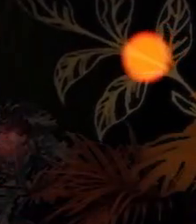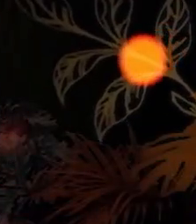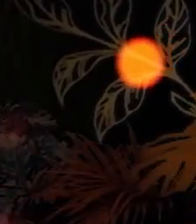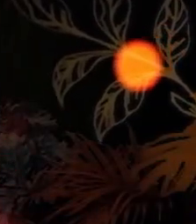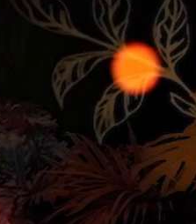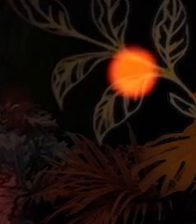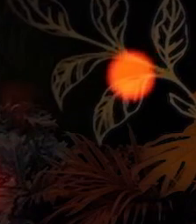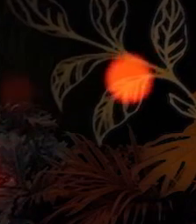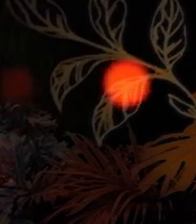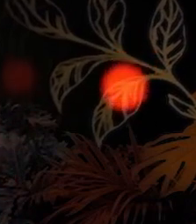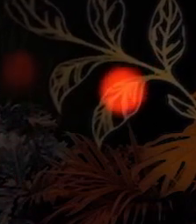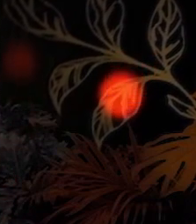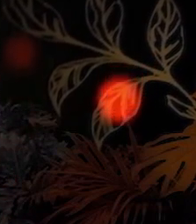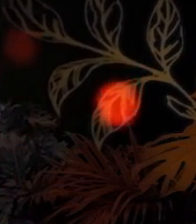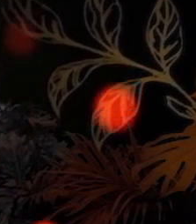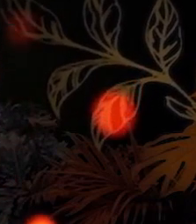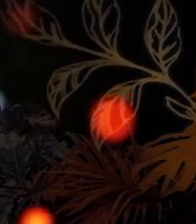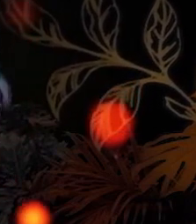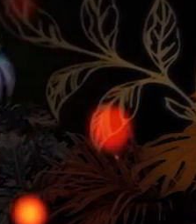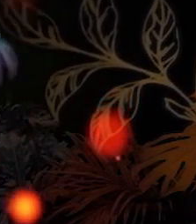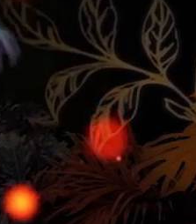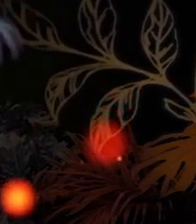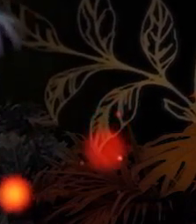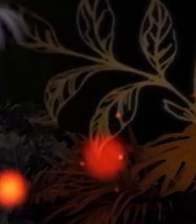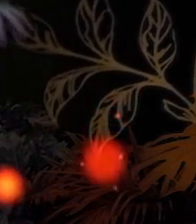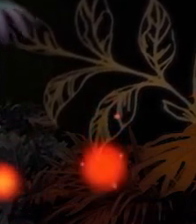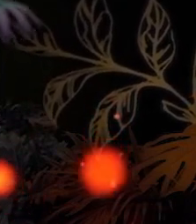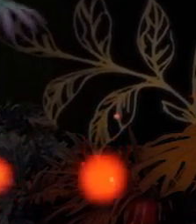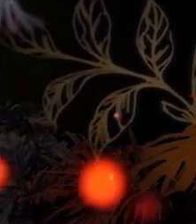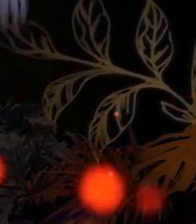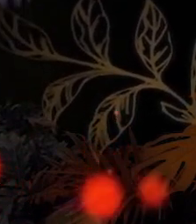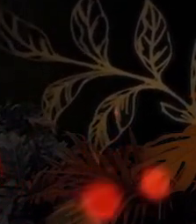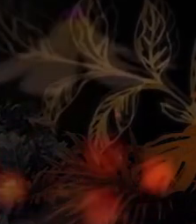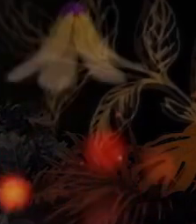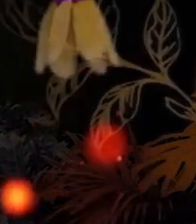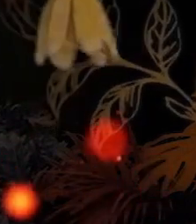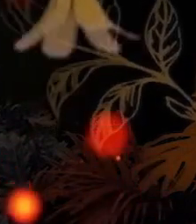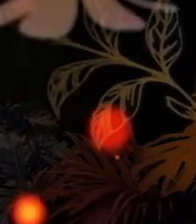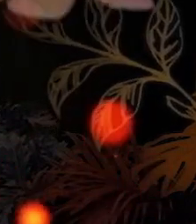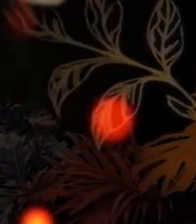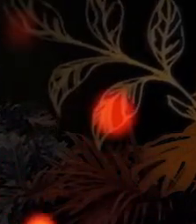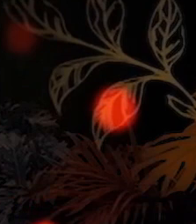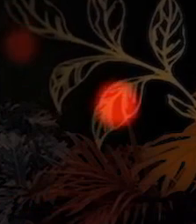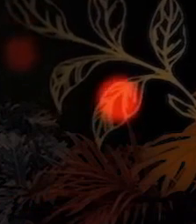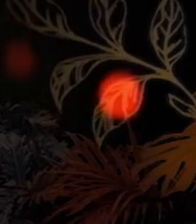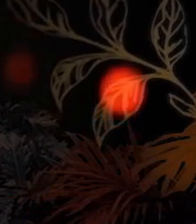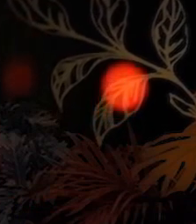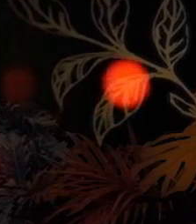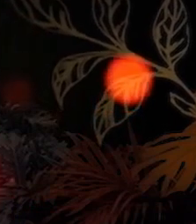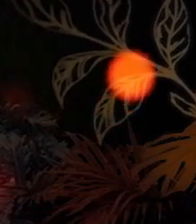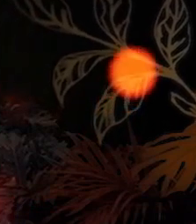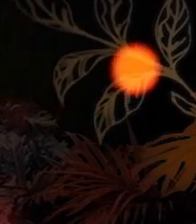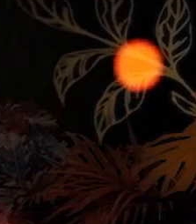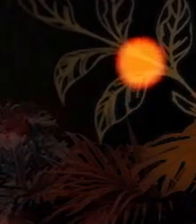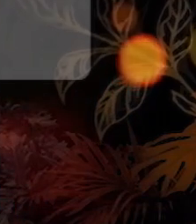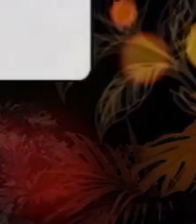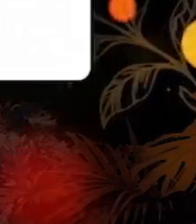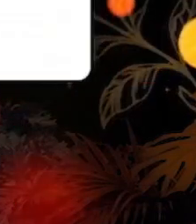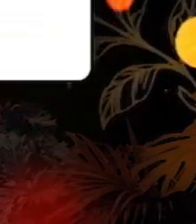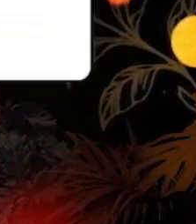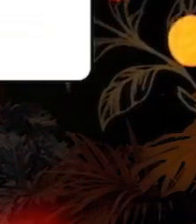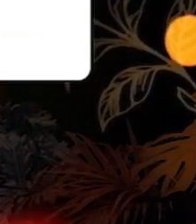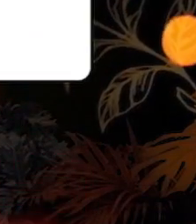a las 8 de la noche en todas las plataformas de CINAR, Costa Rica Medios. Audiotopía Edición Bicentenario, una